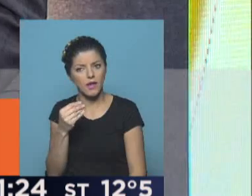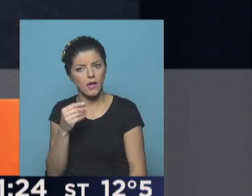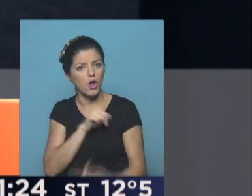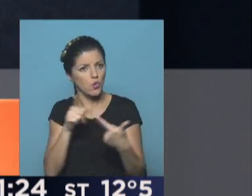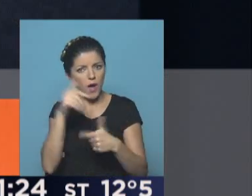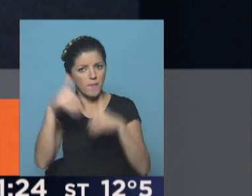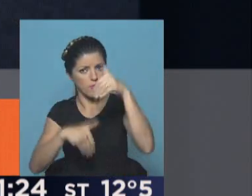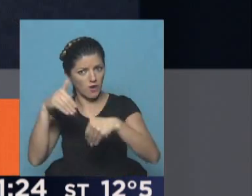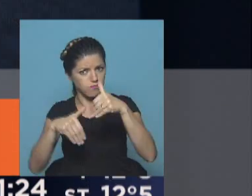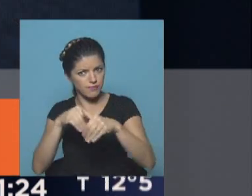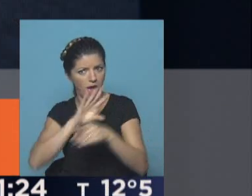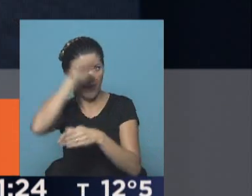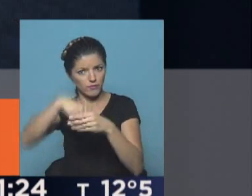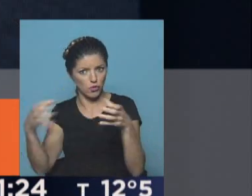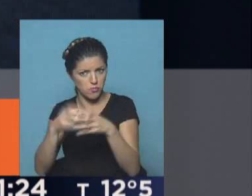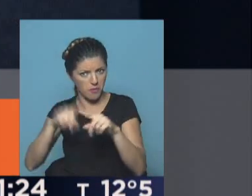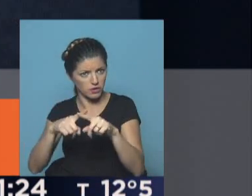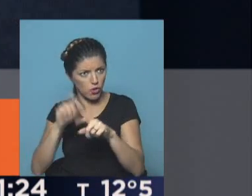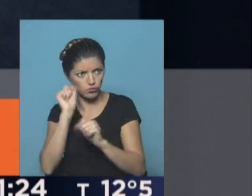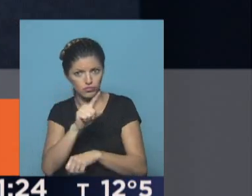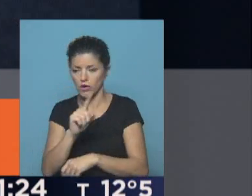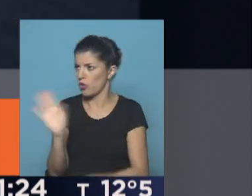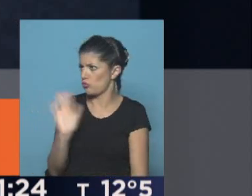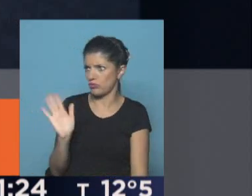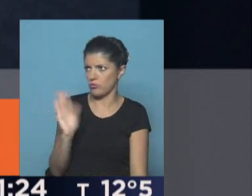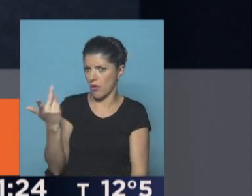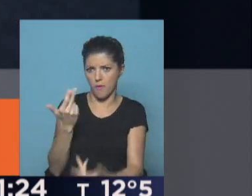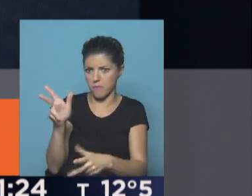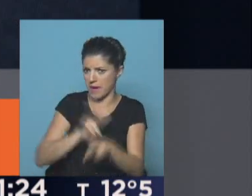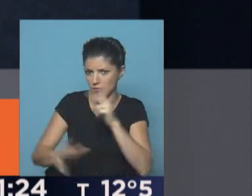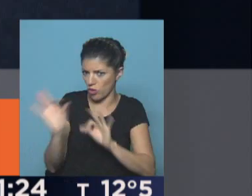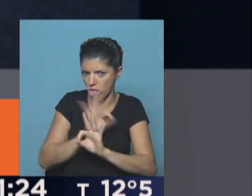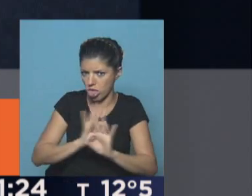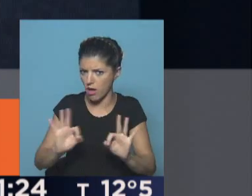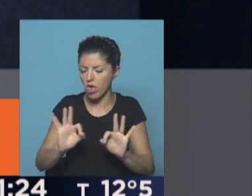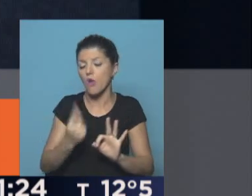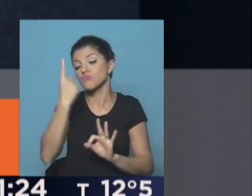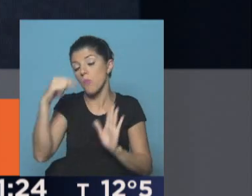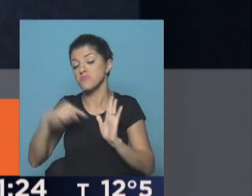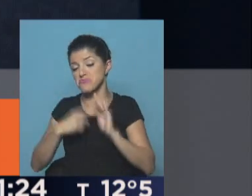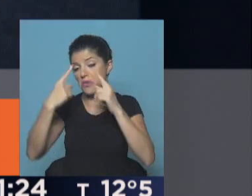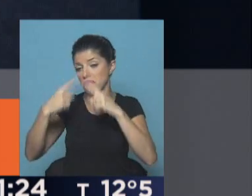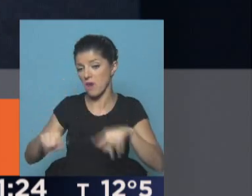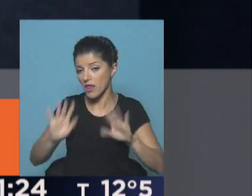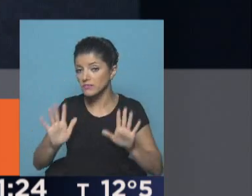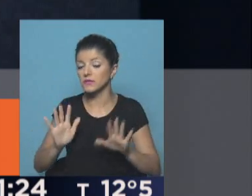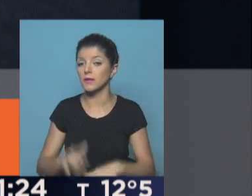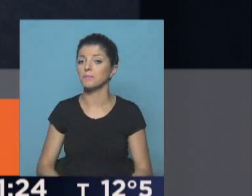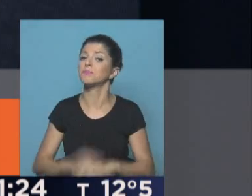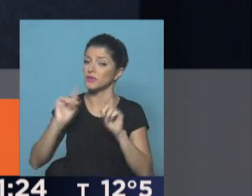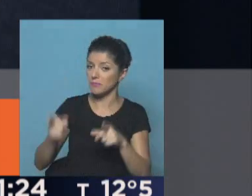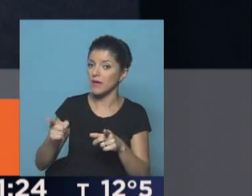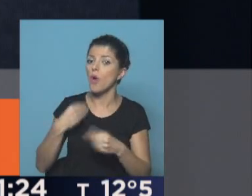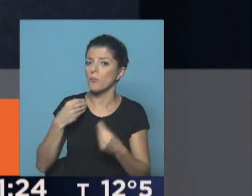finalmente no no no me dio ningún argumento absolutamente ningún argumento fue una de la diferencia que hemos tenido como así también la evaluación de por qué hemos